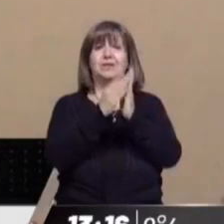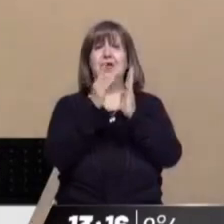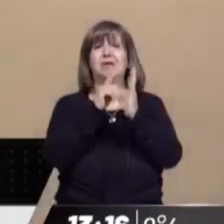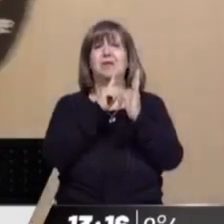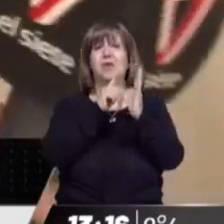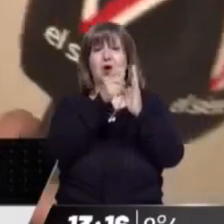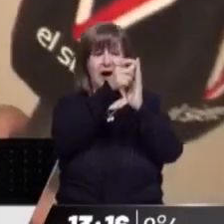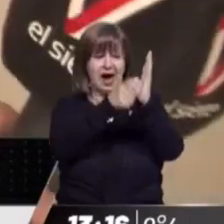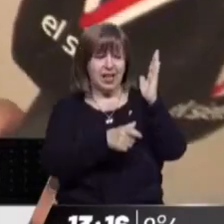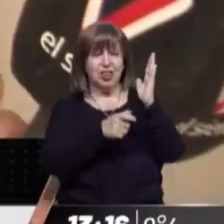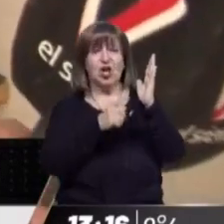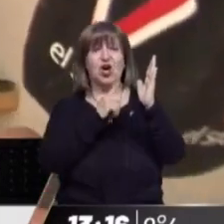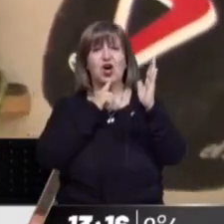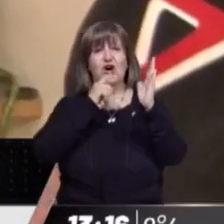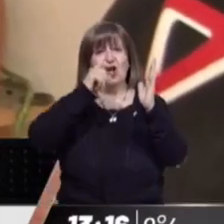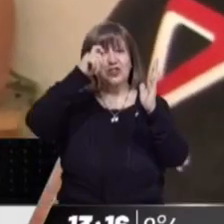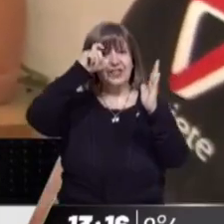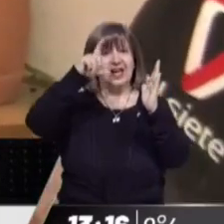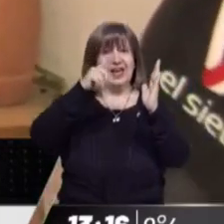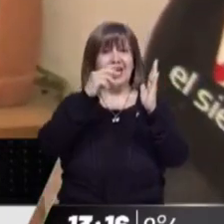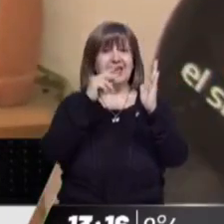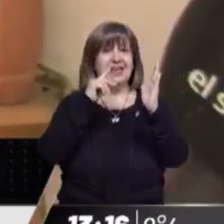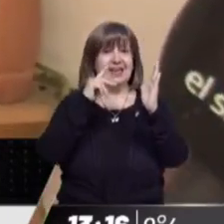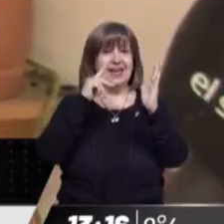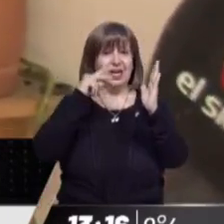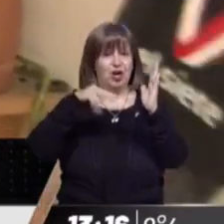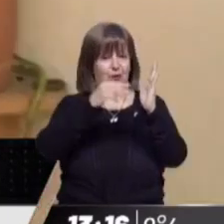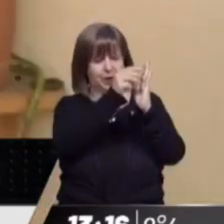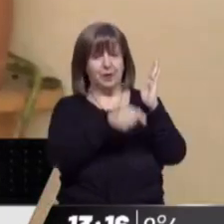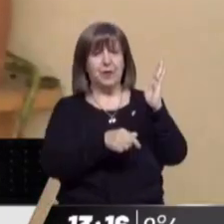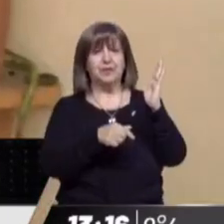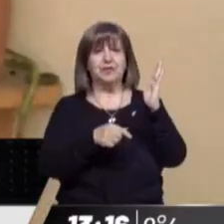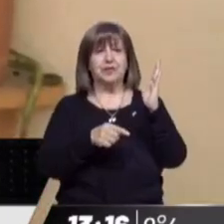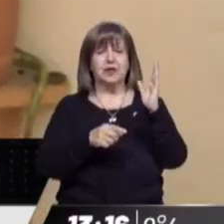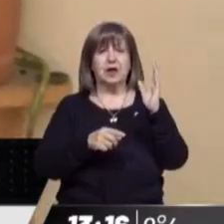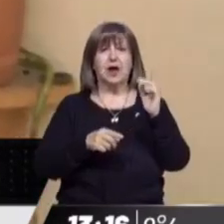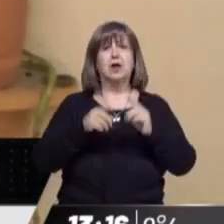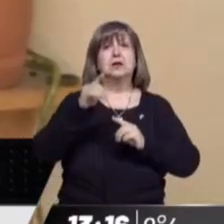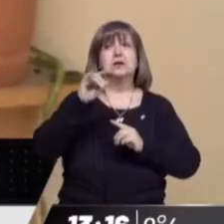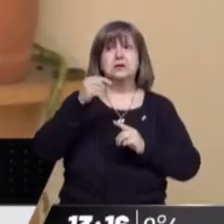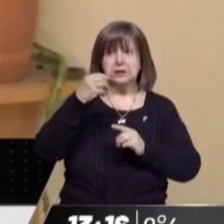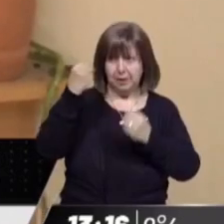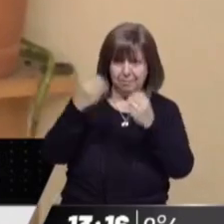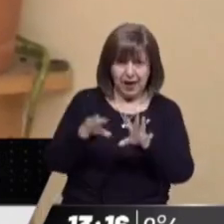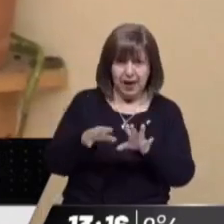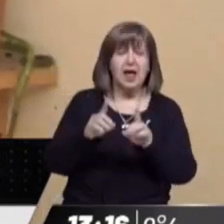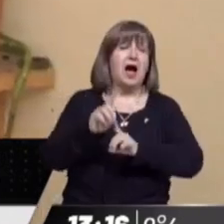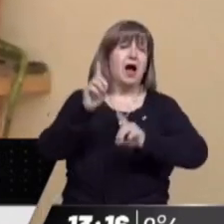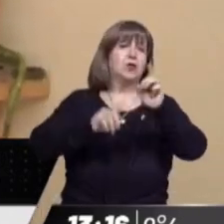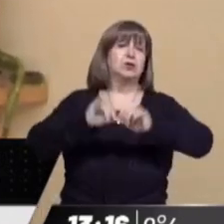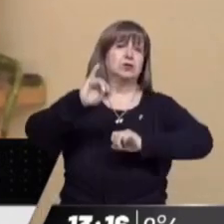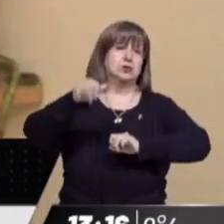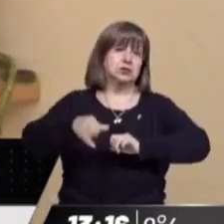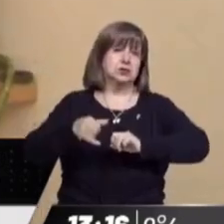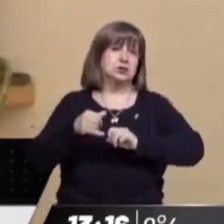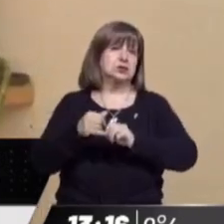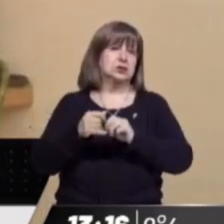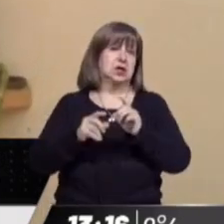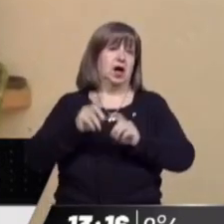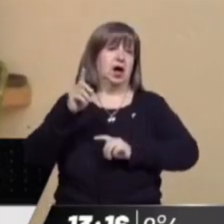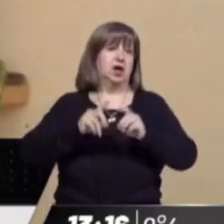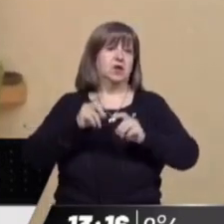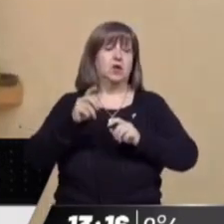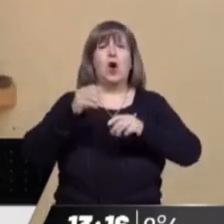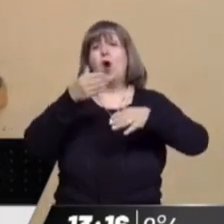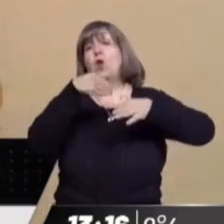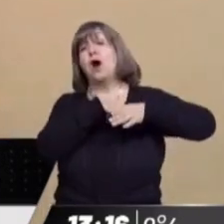telequino. ¿Ha pasado de personas ganadoras que hayan perdido el cartón? Sí, tengo bastantes clientes que se